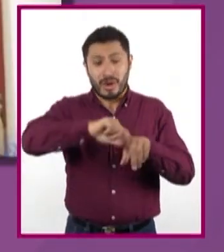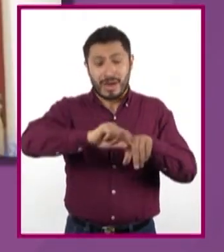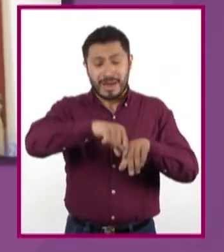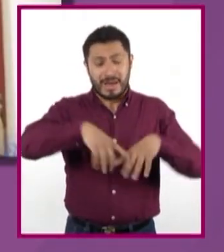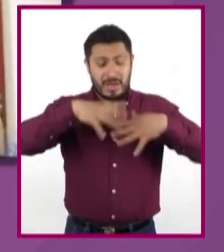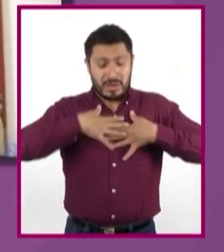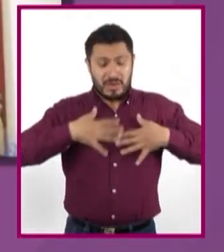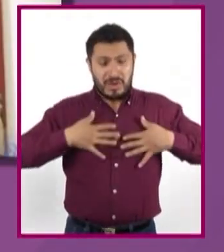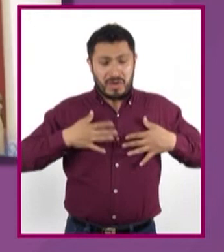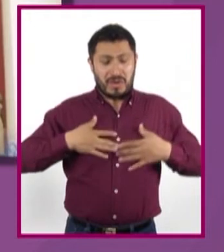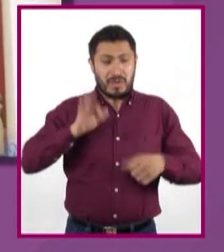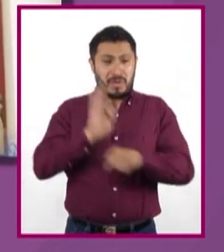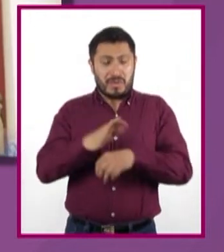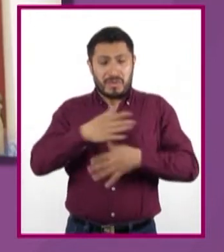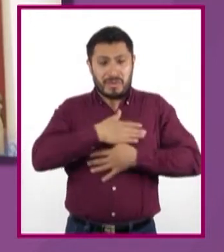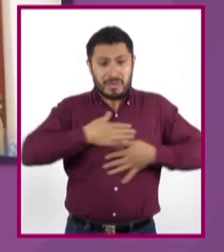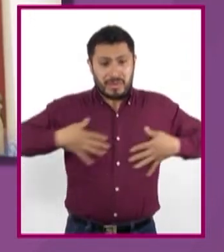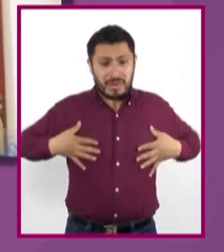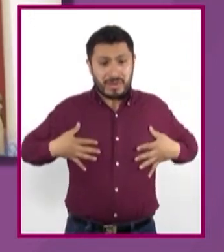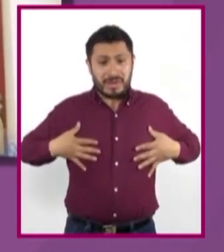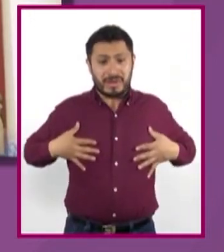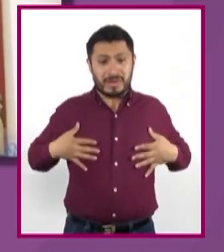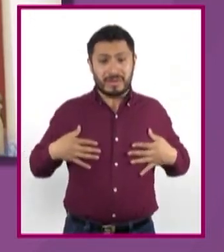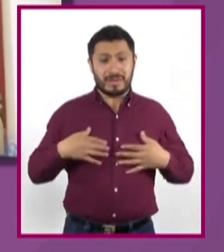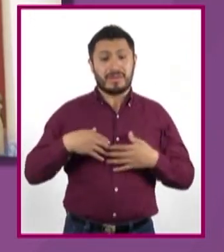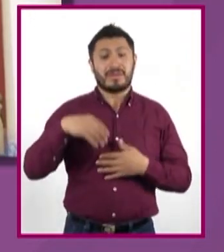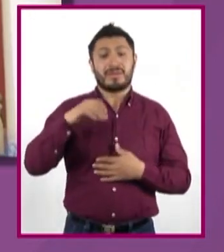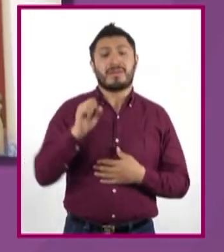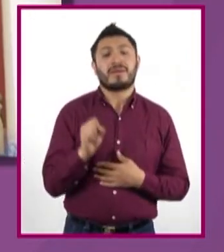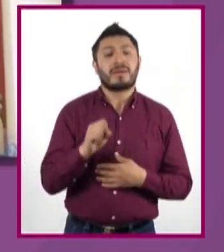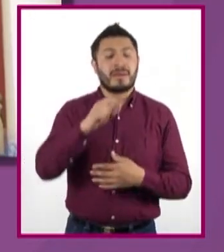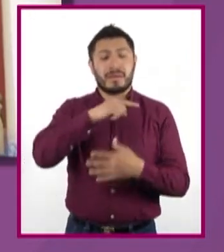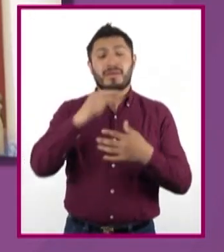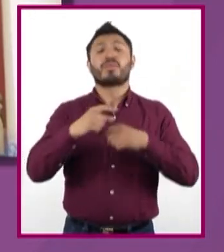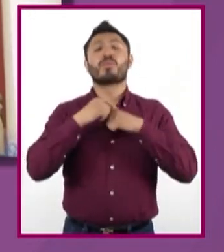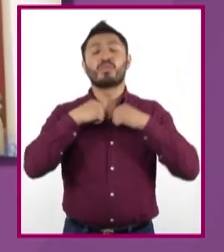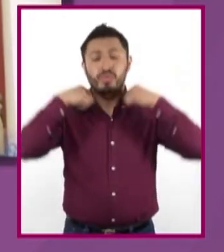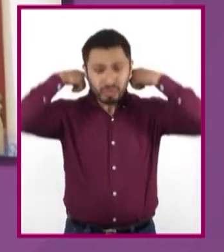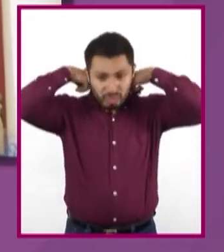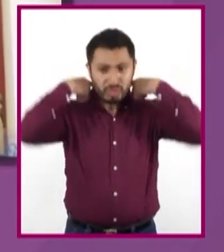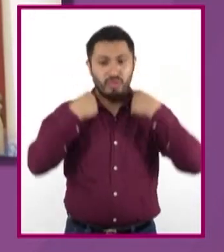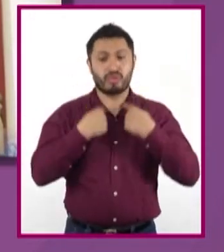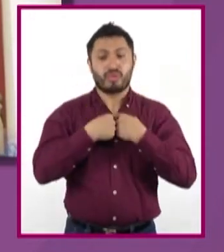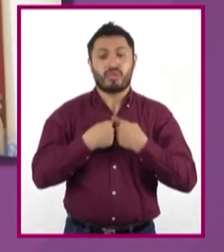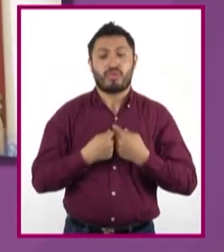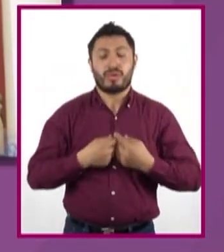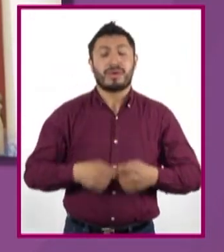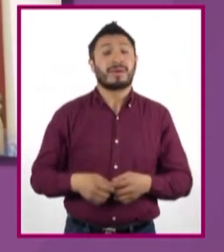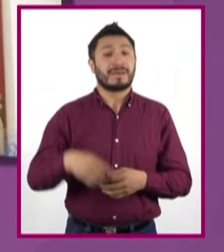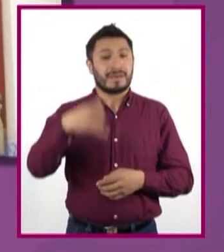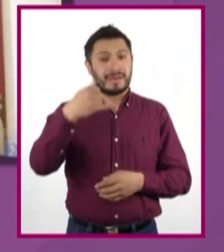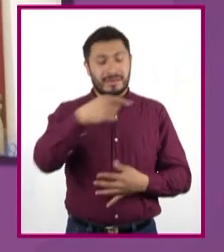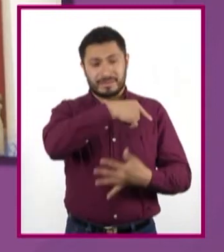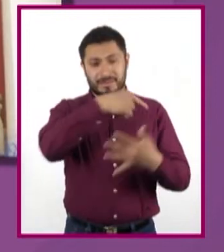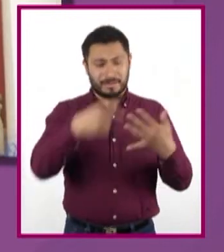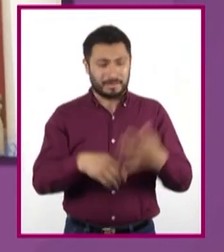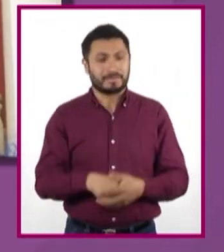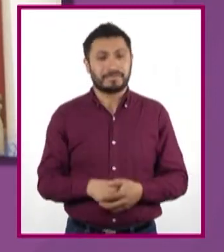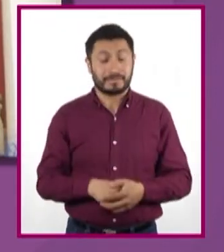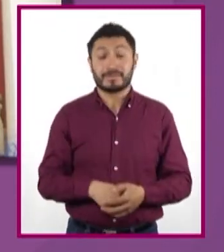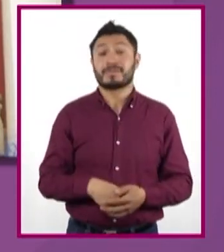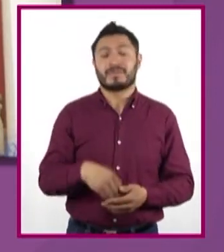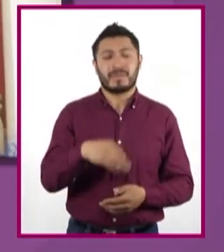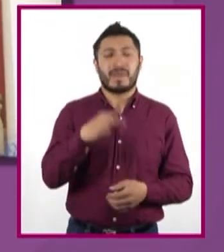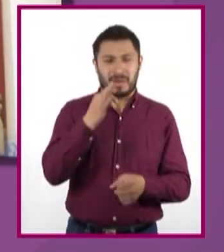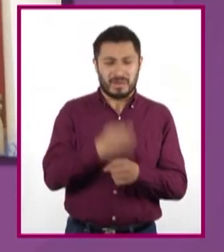pectorales, ¿sí? También sartales, collares, ¿sí? Y esto lo que sí podemos